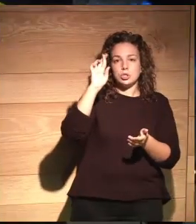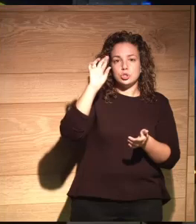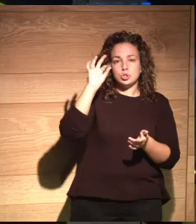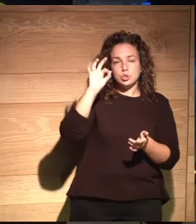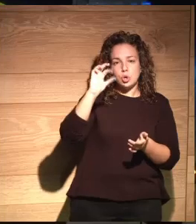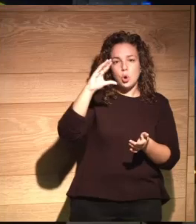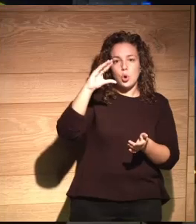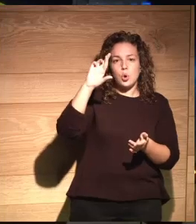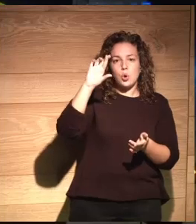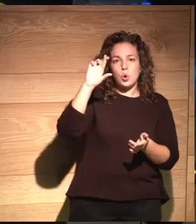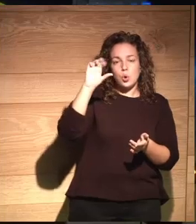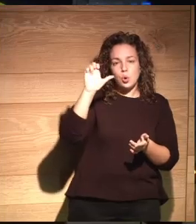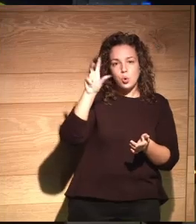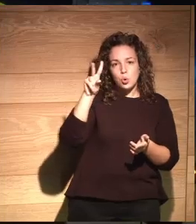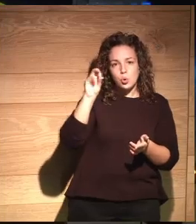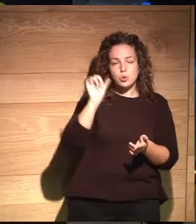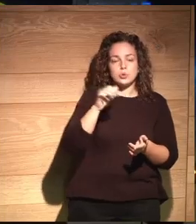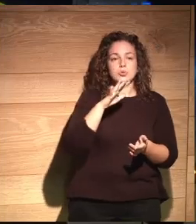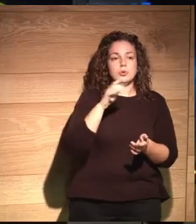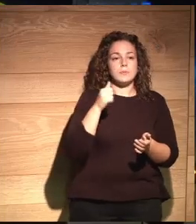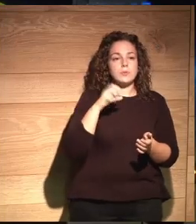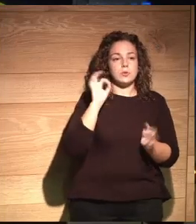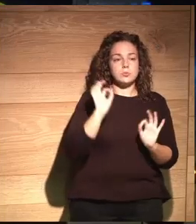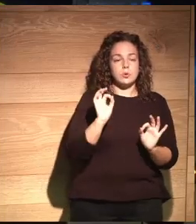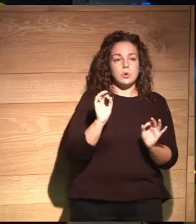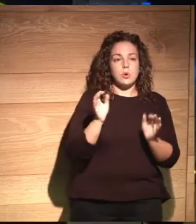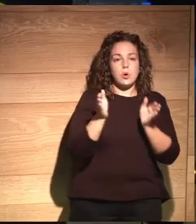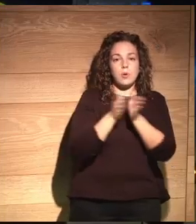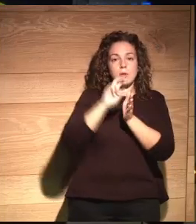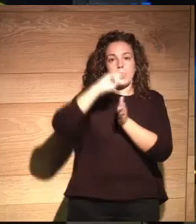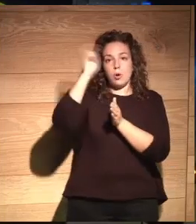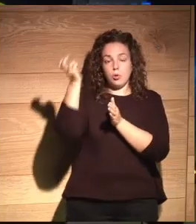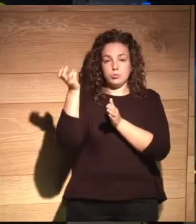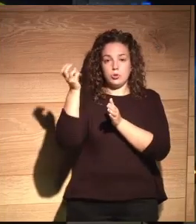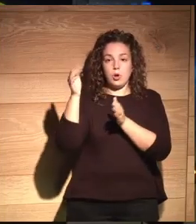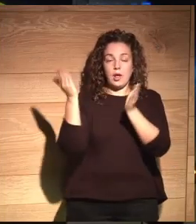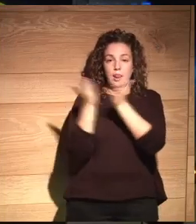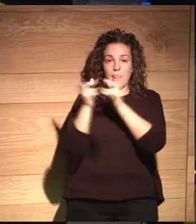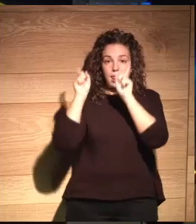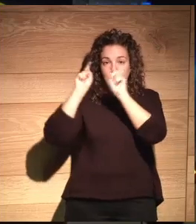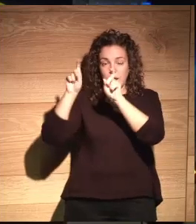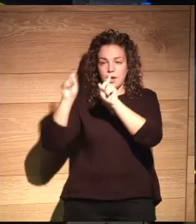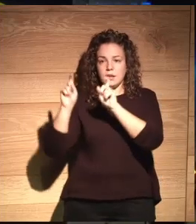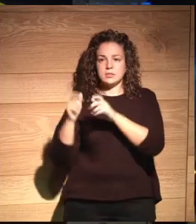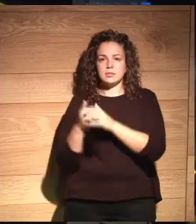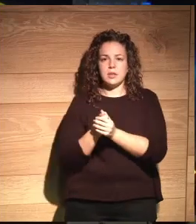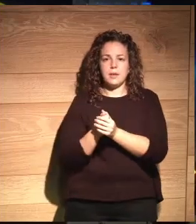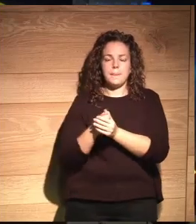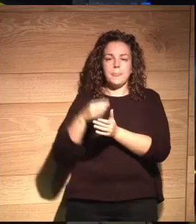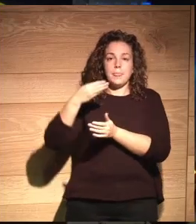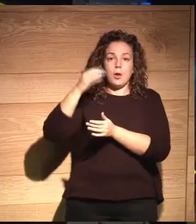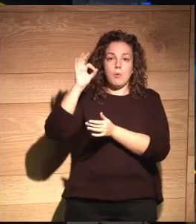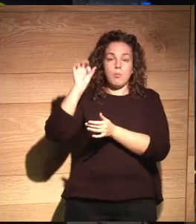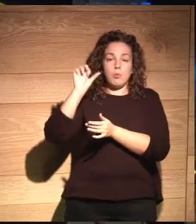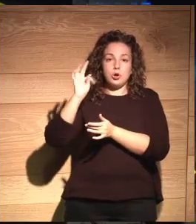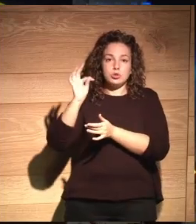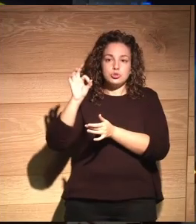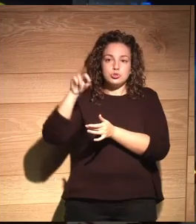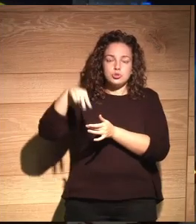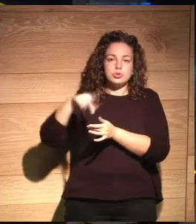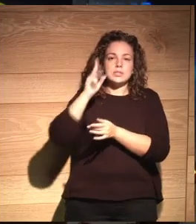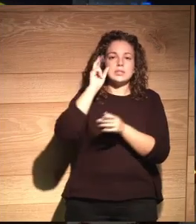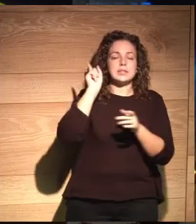está en el emite nuestra obra torio pero ahora mismo están brindando clase y northeastern en boston y también está en el moma en